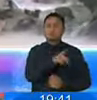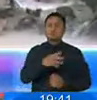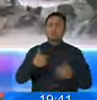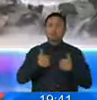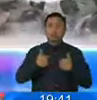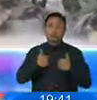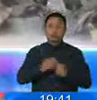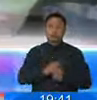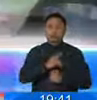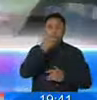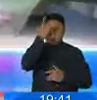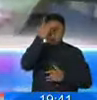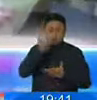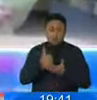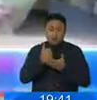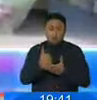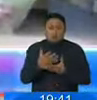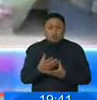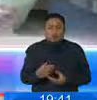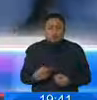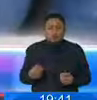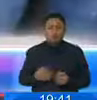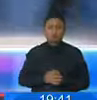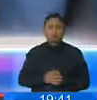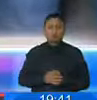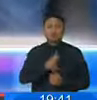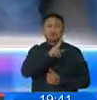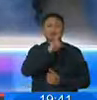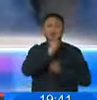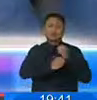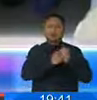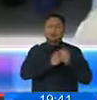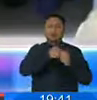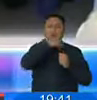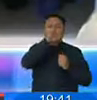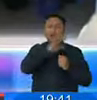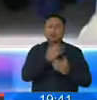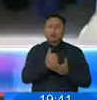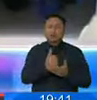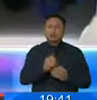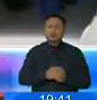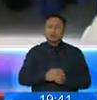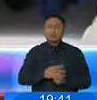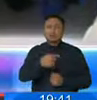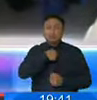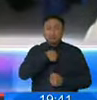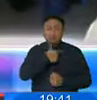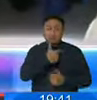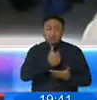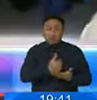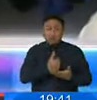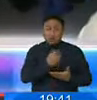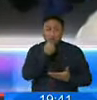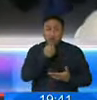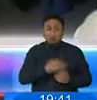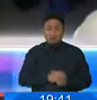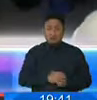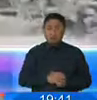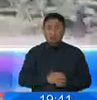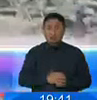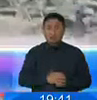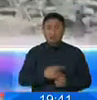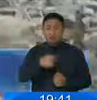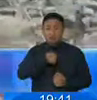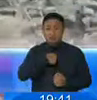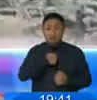curaba varias enfermedades, labor que ha realizado por más de 30 años. Eso es que me da vida a mí. No es que también me da